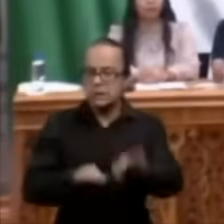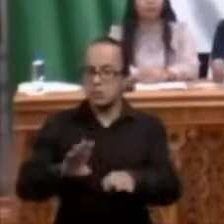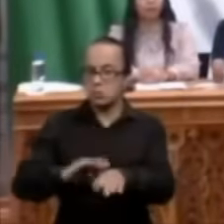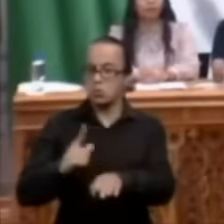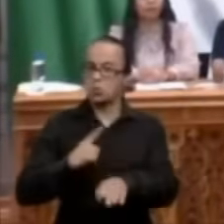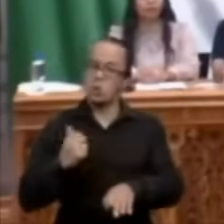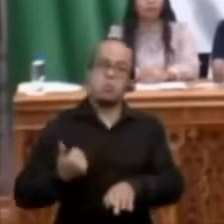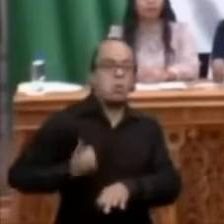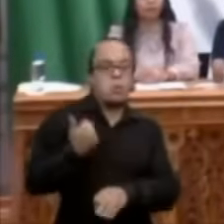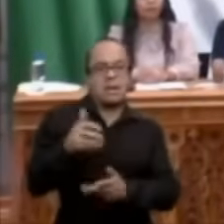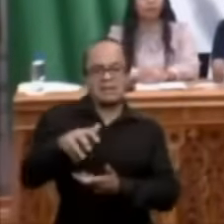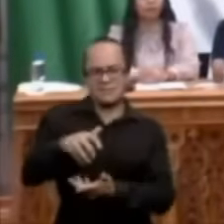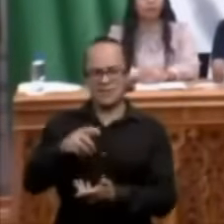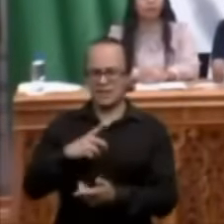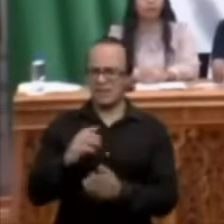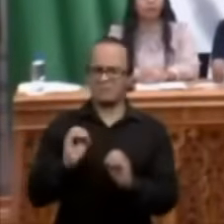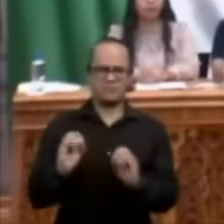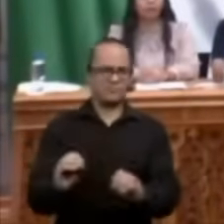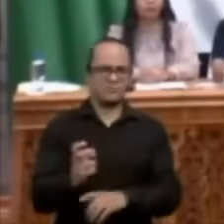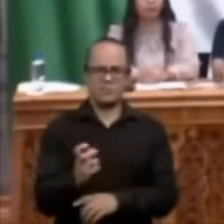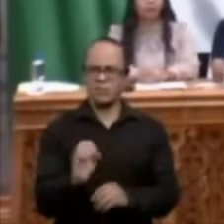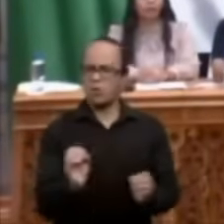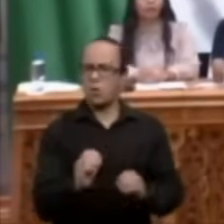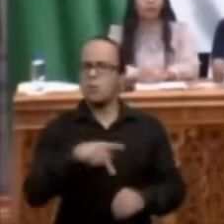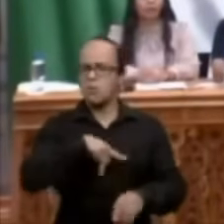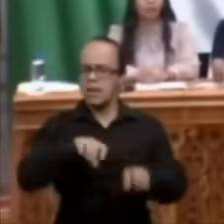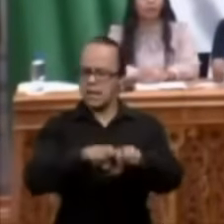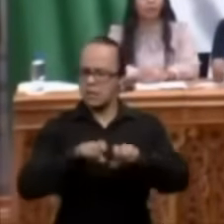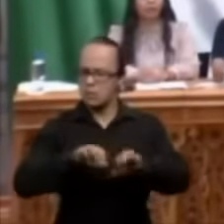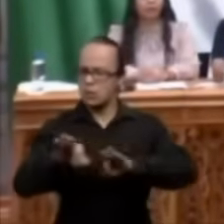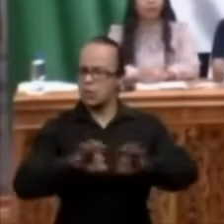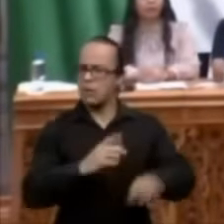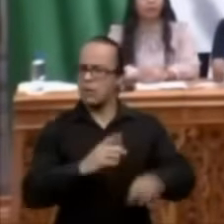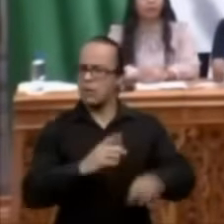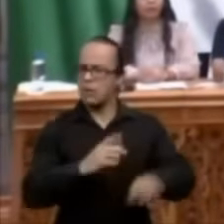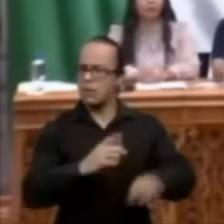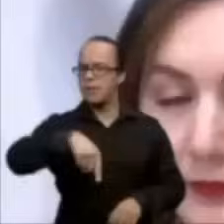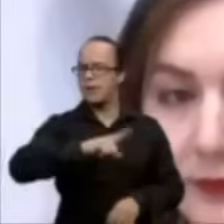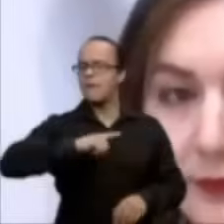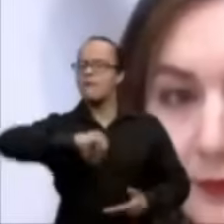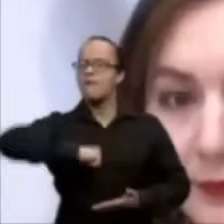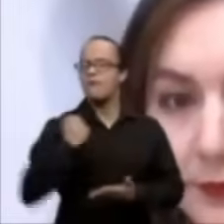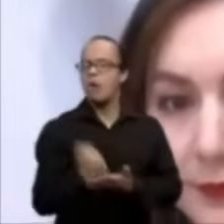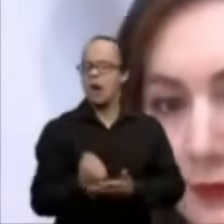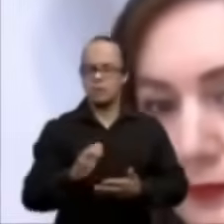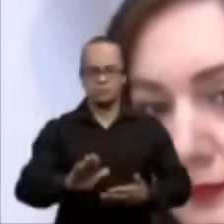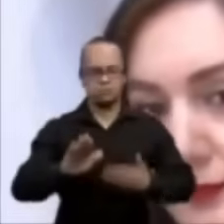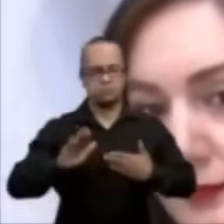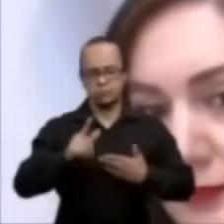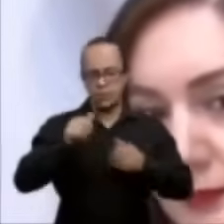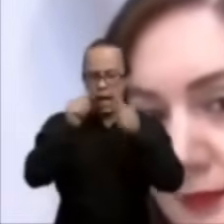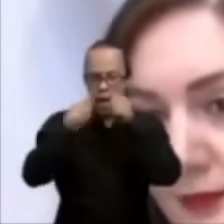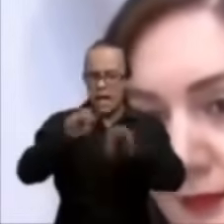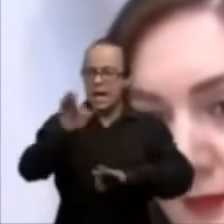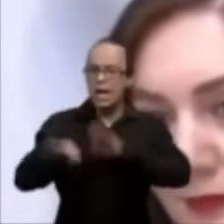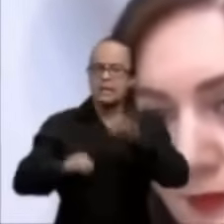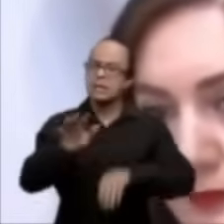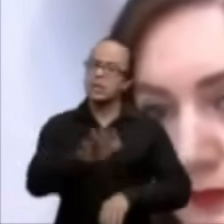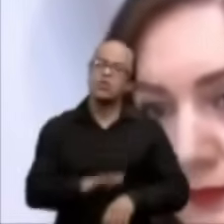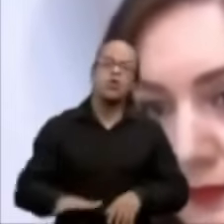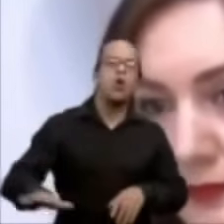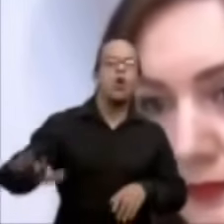trabajo tendrán como obligación y vocación moral servir al pueblo y seguirán cabalmente